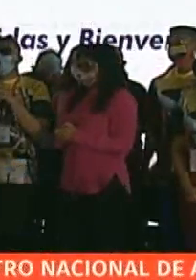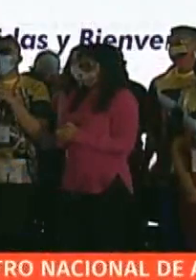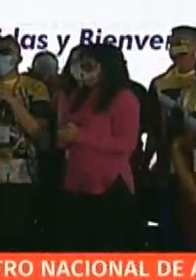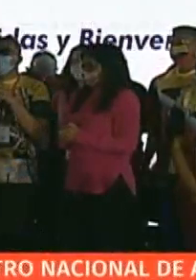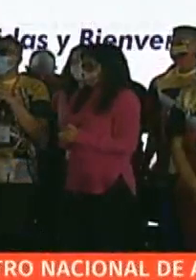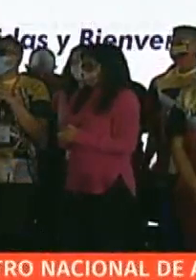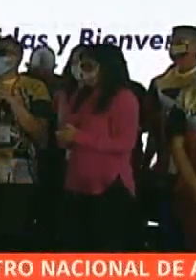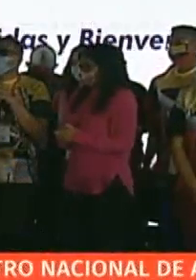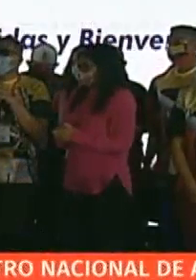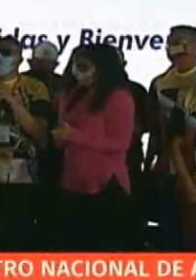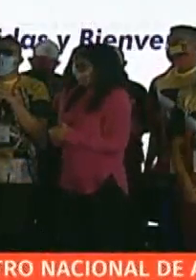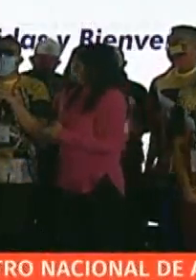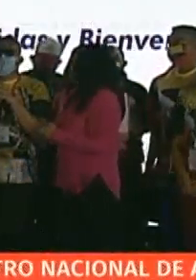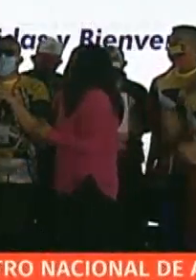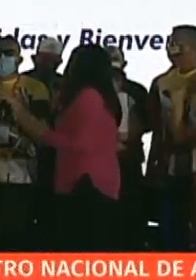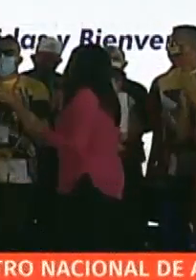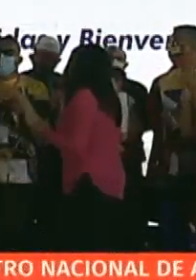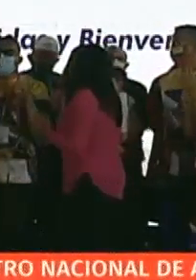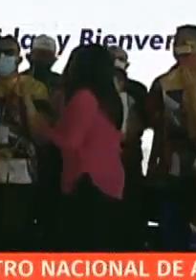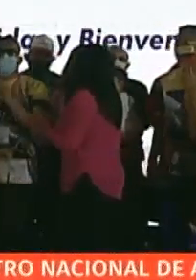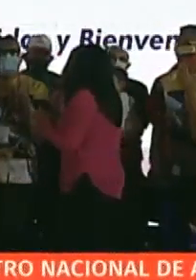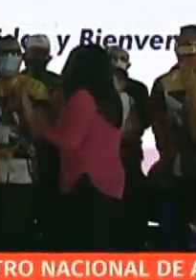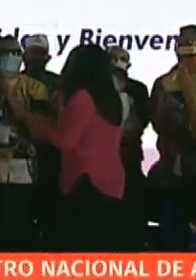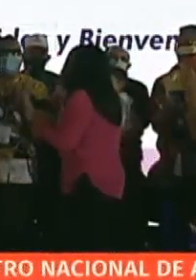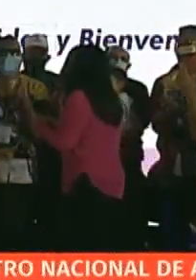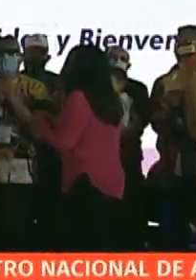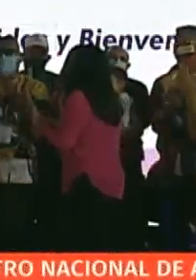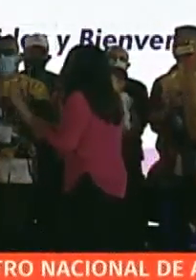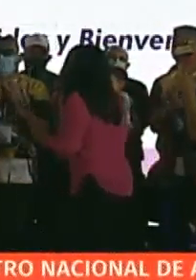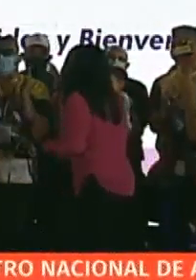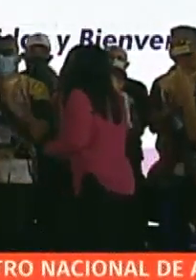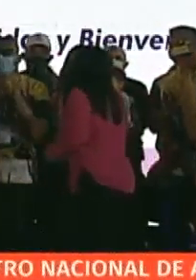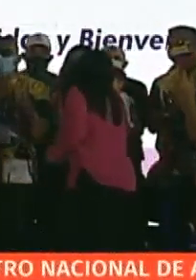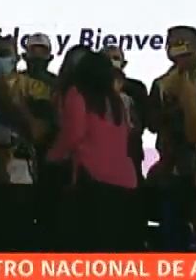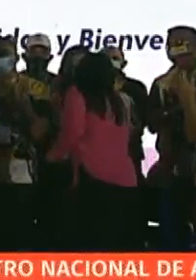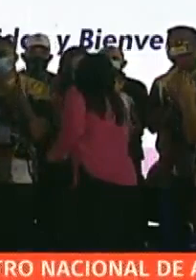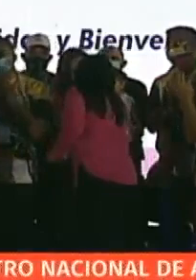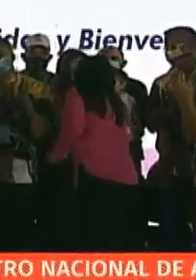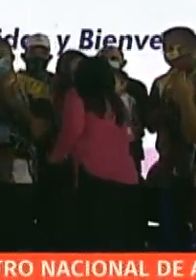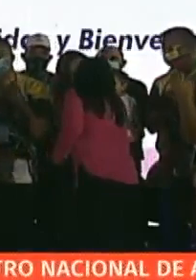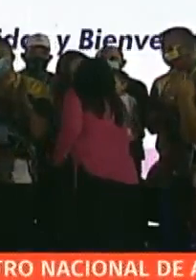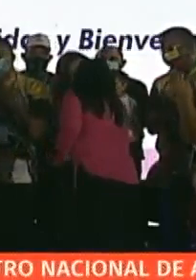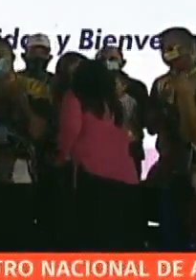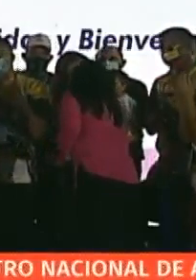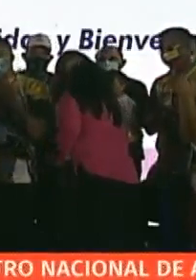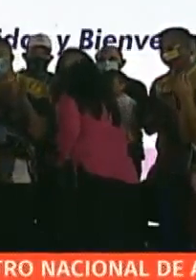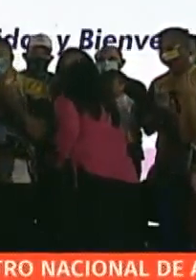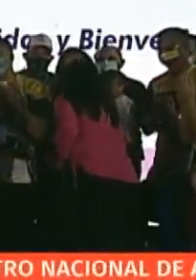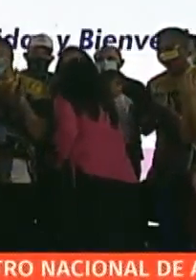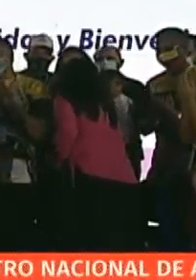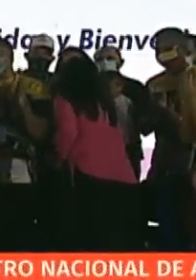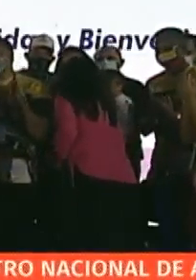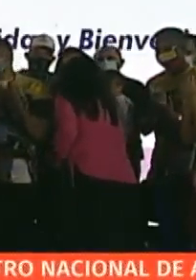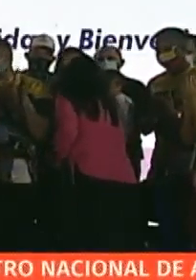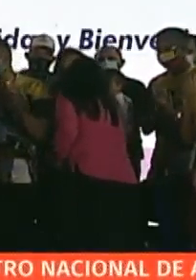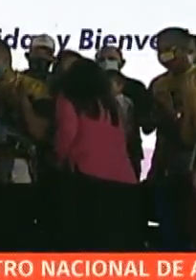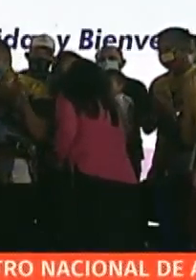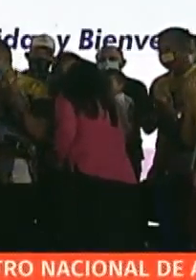Somos Venezuela, nuestra querida Andrea Corao, quien está dentro del movimiento Somos